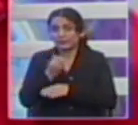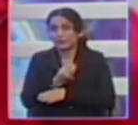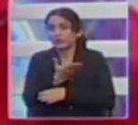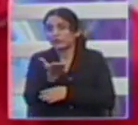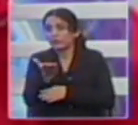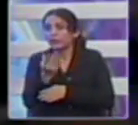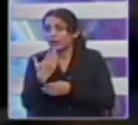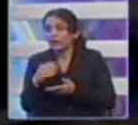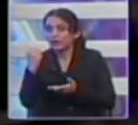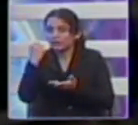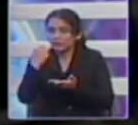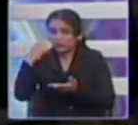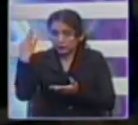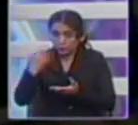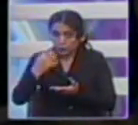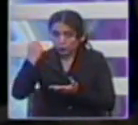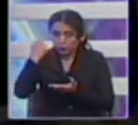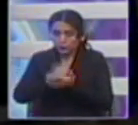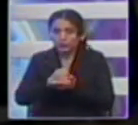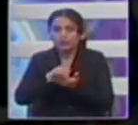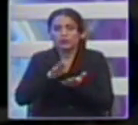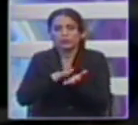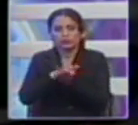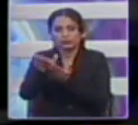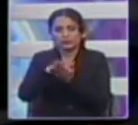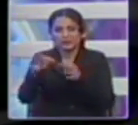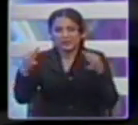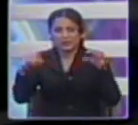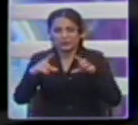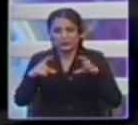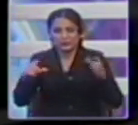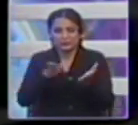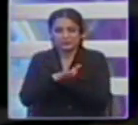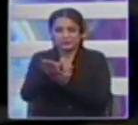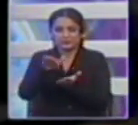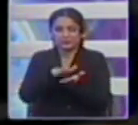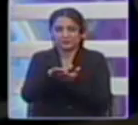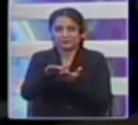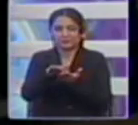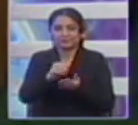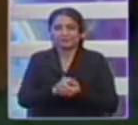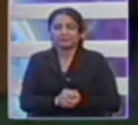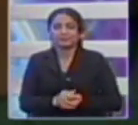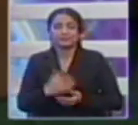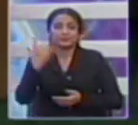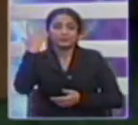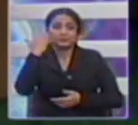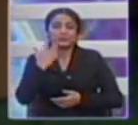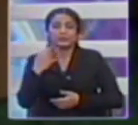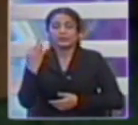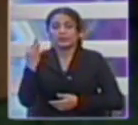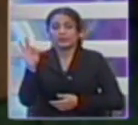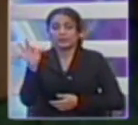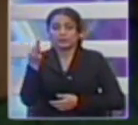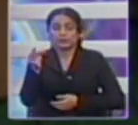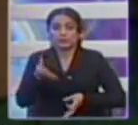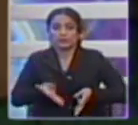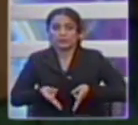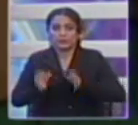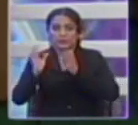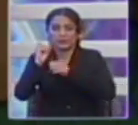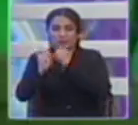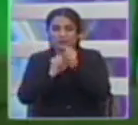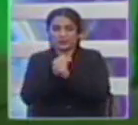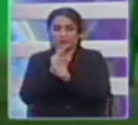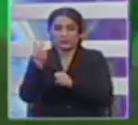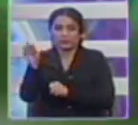de las papeletas. A las cuatro papeletas electorales de las dignidades que los ecuatorianos elegirán el 19 de febrero, se sumará la de la